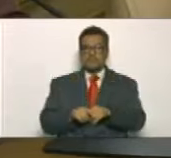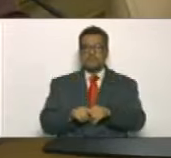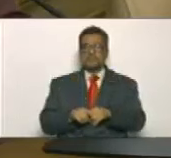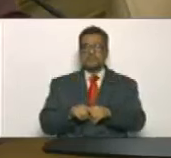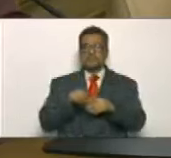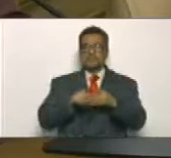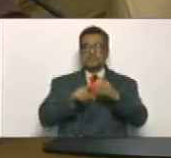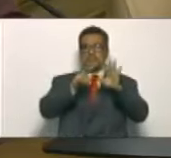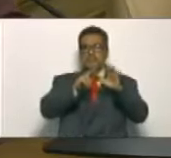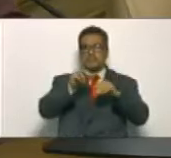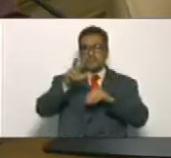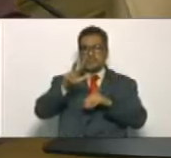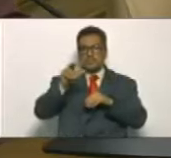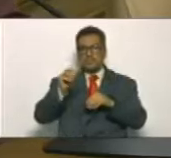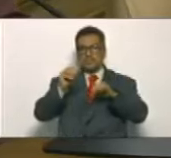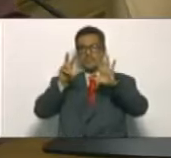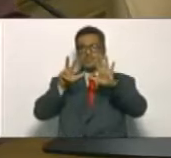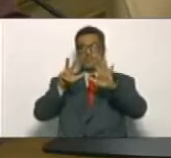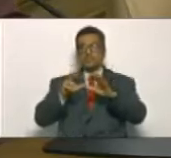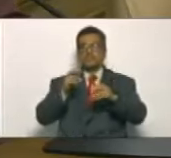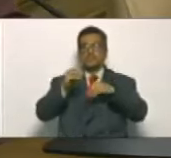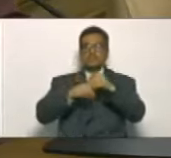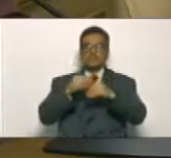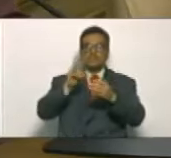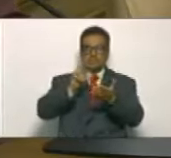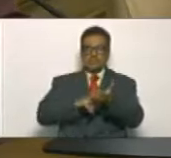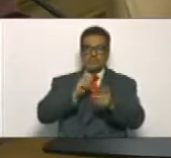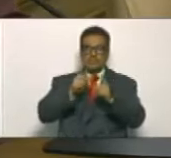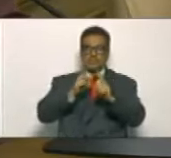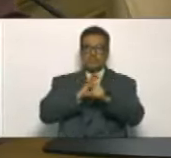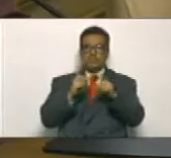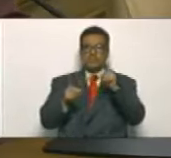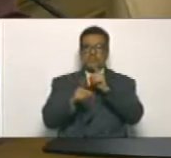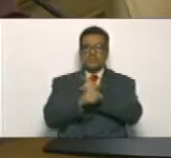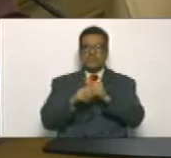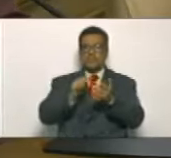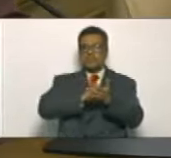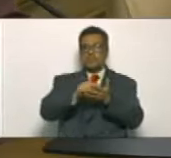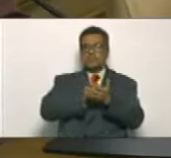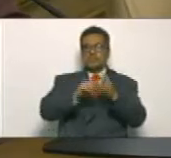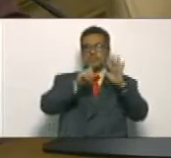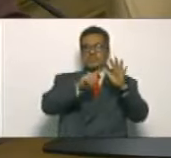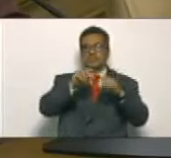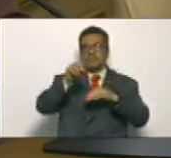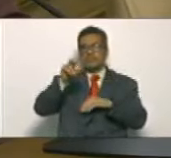secretaria. Centésimo trigésimo octavo. Se propone aprobar con modificación el contenido del artículo